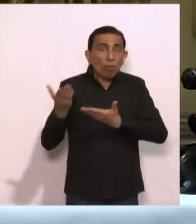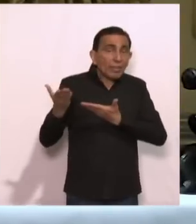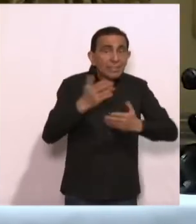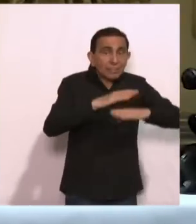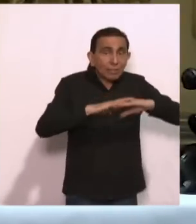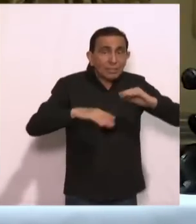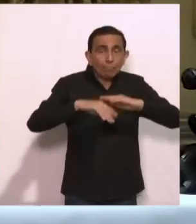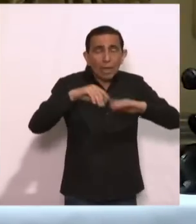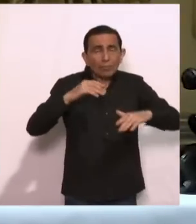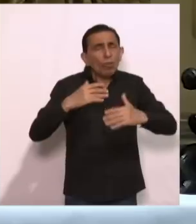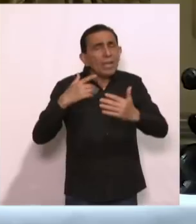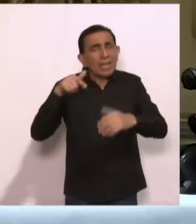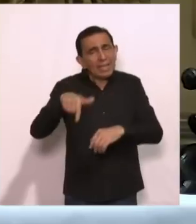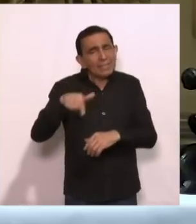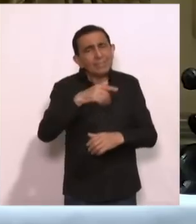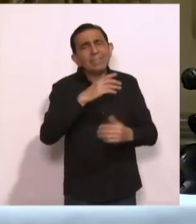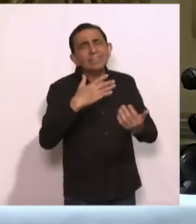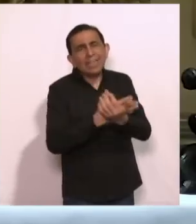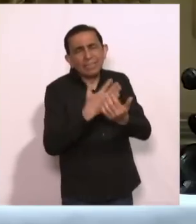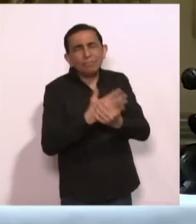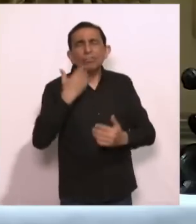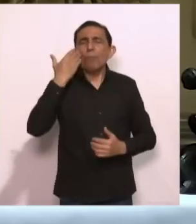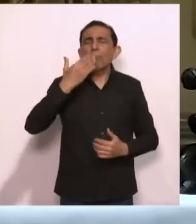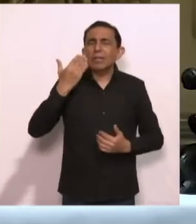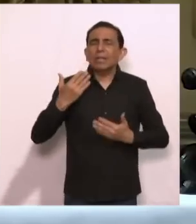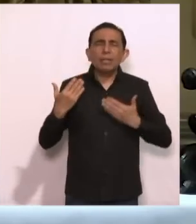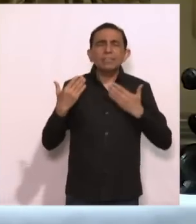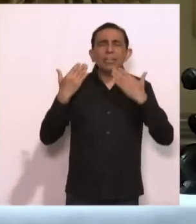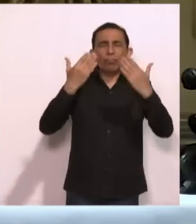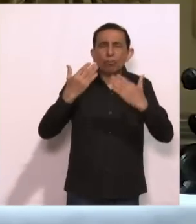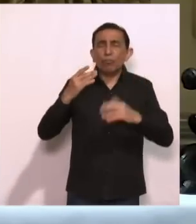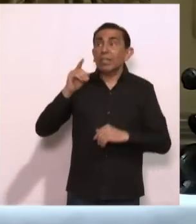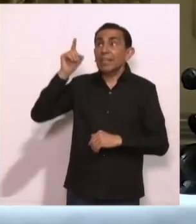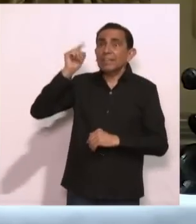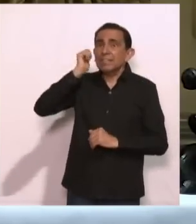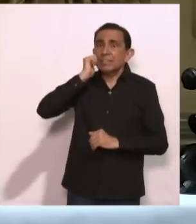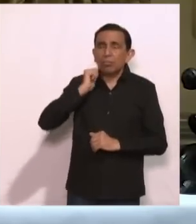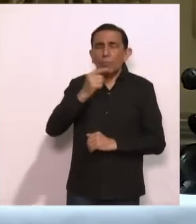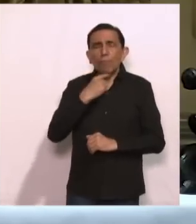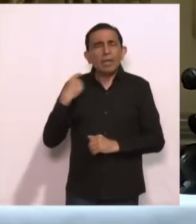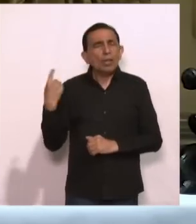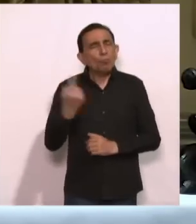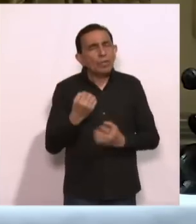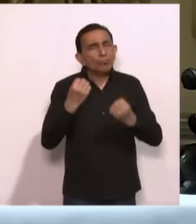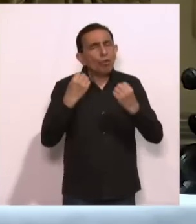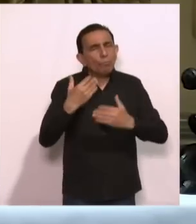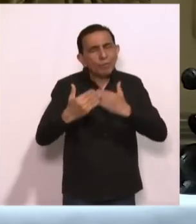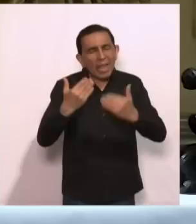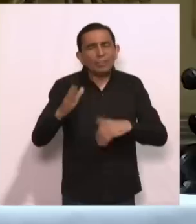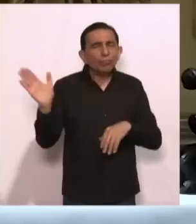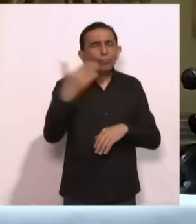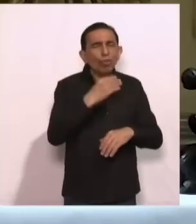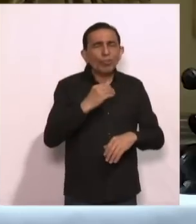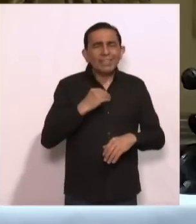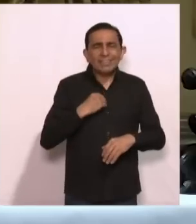reciba de tus manos este sacrificio para alabanza y gloria de su nombre, para nuestro bien y de toda su